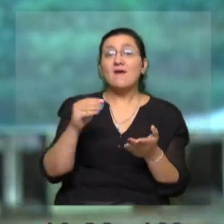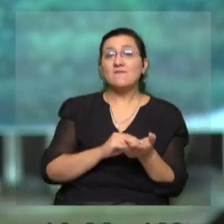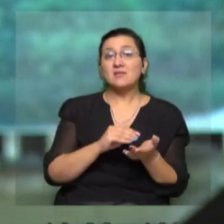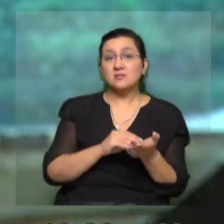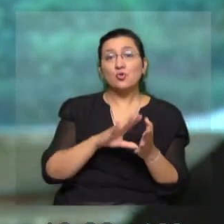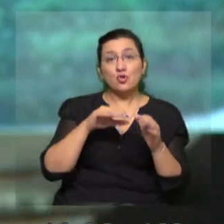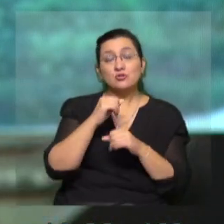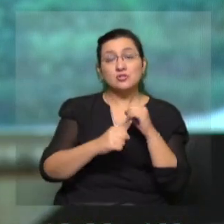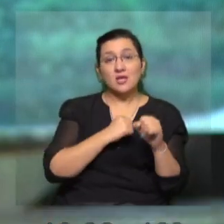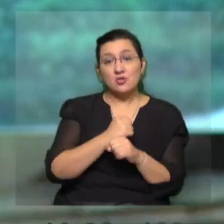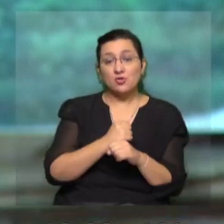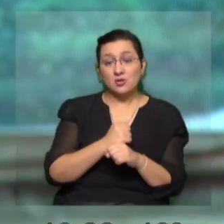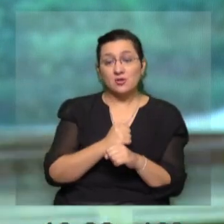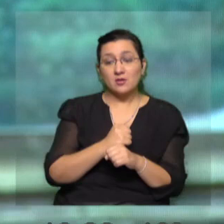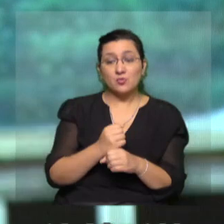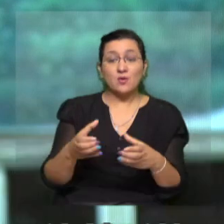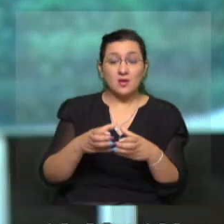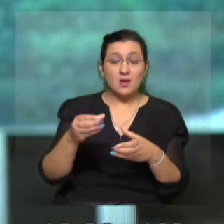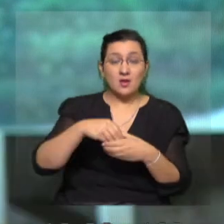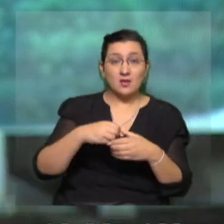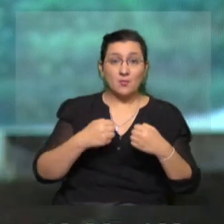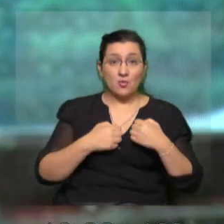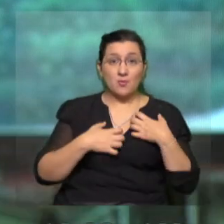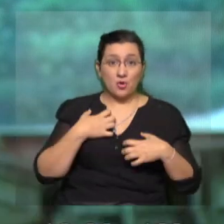Todos los años que estuve en Progreso,